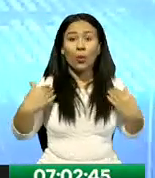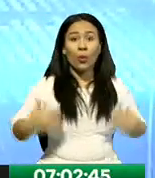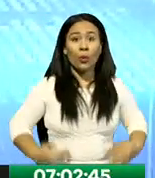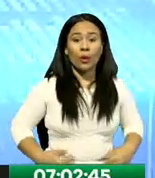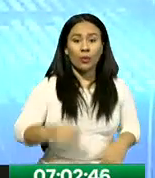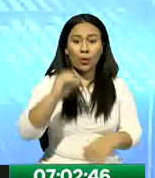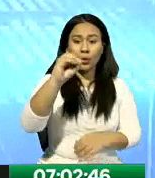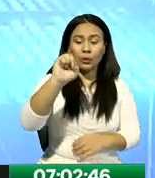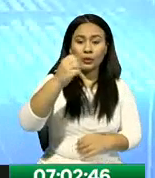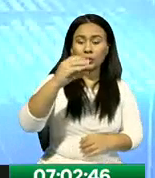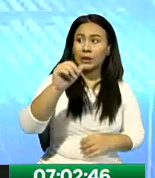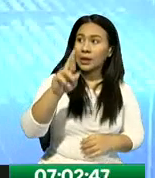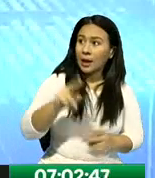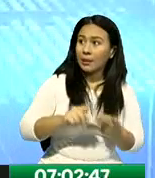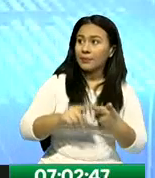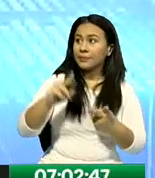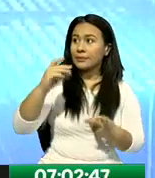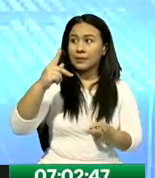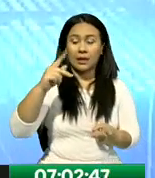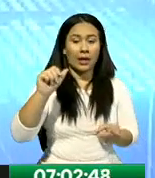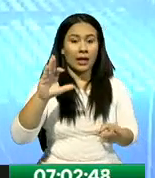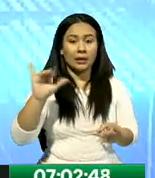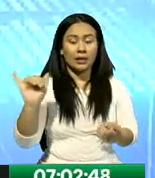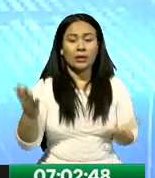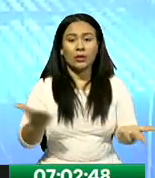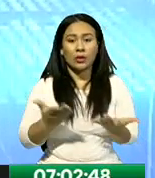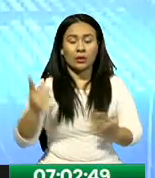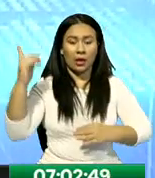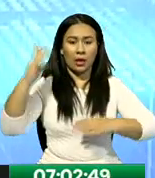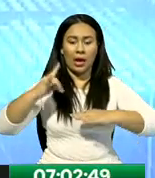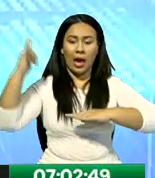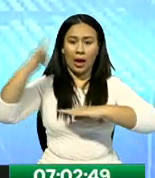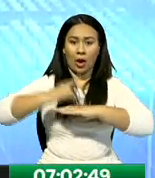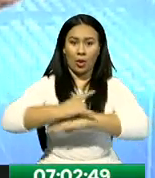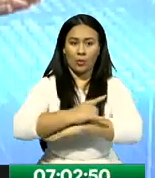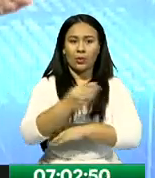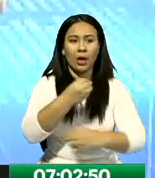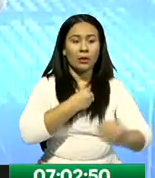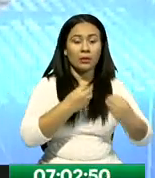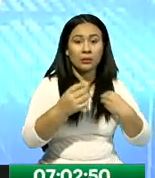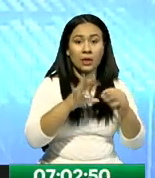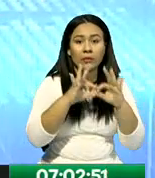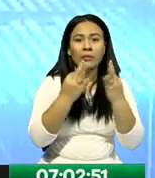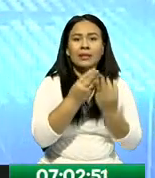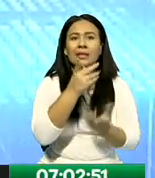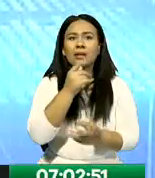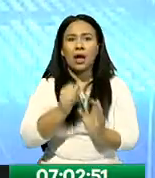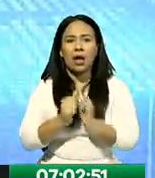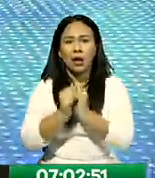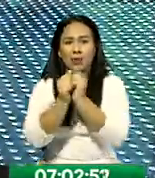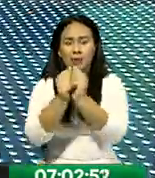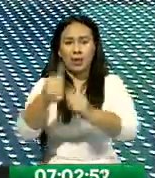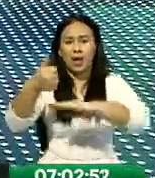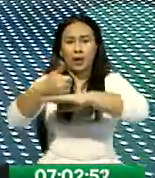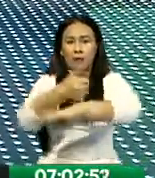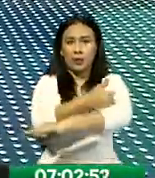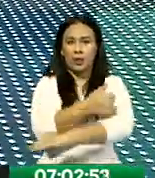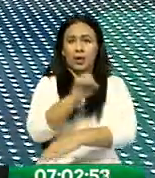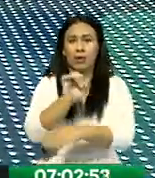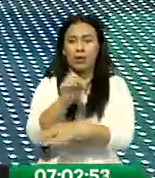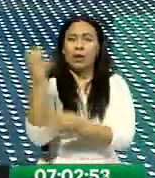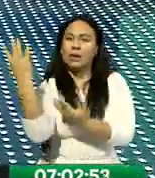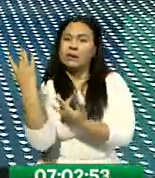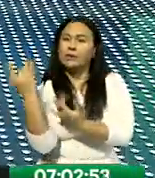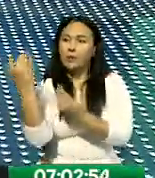y Katy Velasco desde el aeropuerto de Pasto. Familiares de las víctimas permanecen en compañía de las autoridades del Ecuador a la